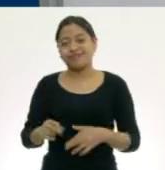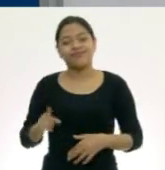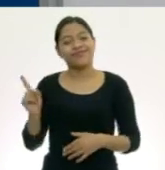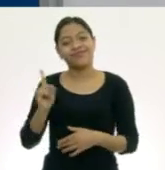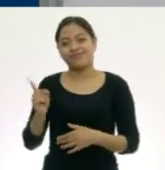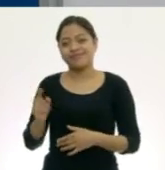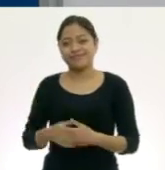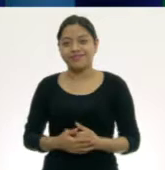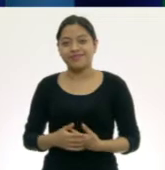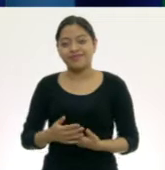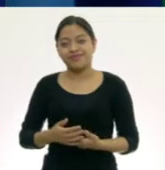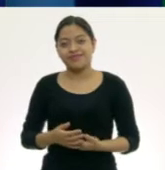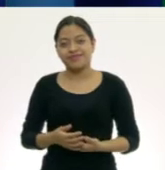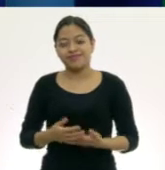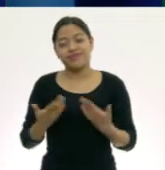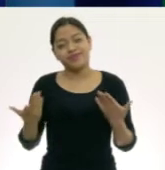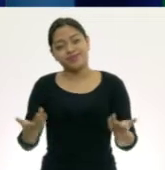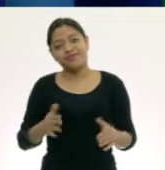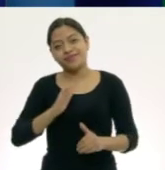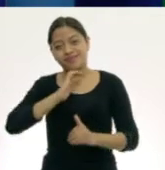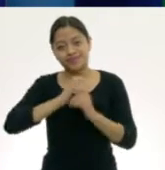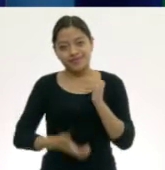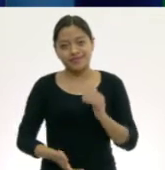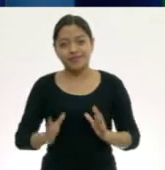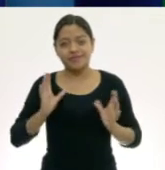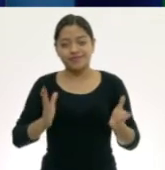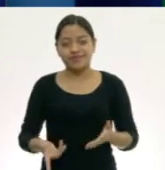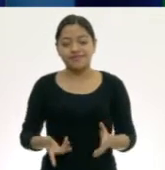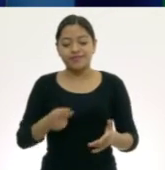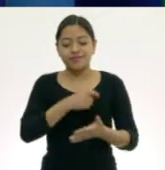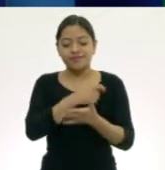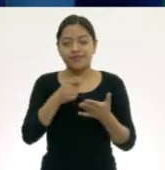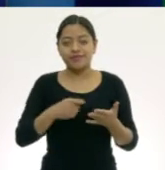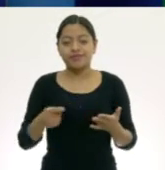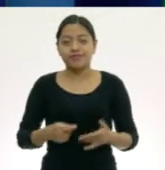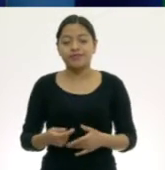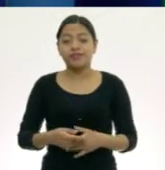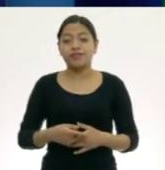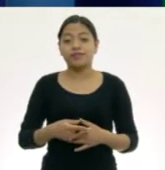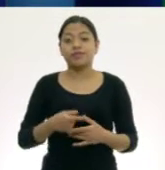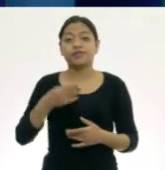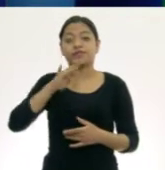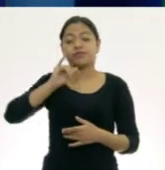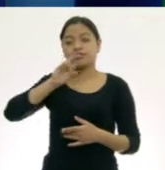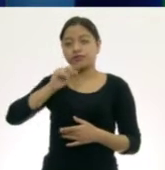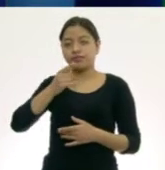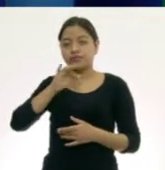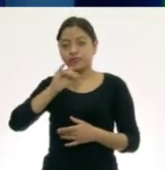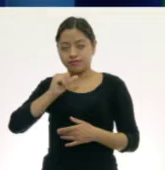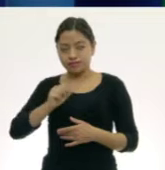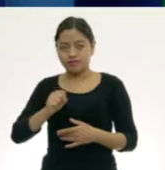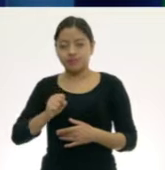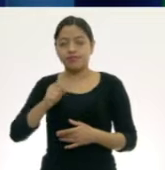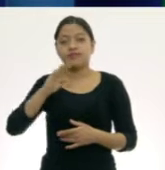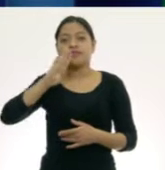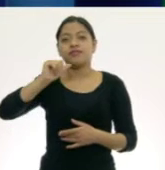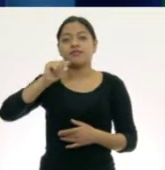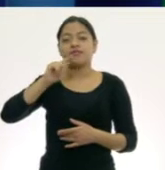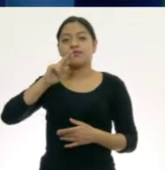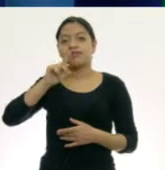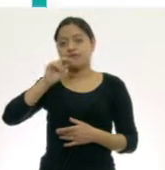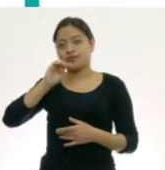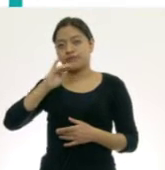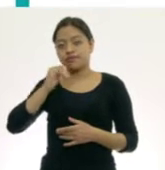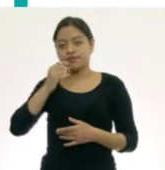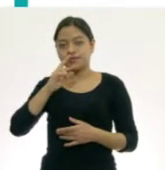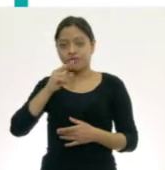al contrario. Hemos terminado con la narración en las biografías y autobiografías y espero que lo hayan disfrutado tanto como la